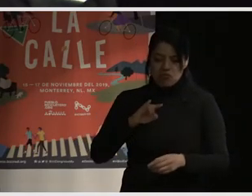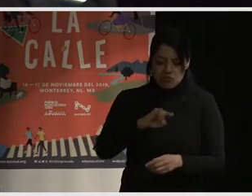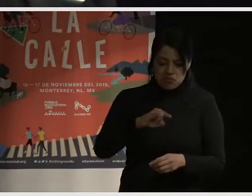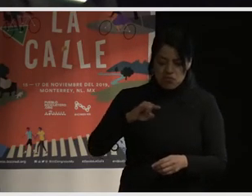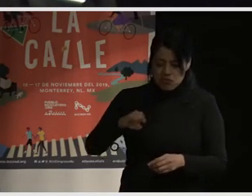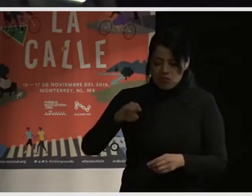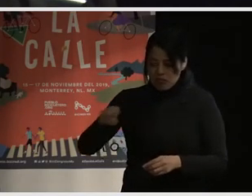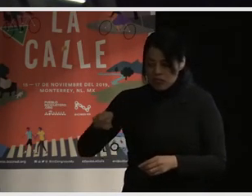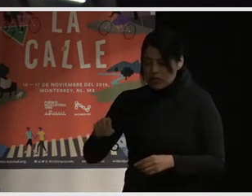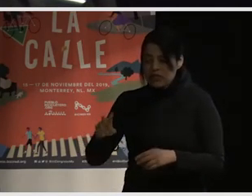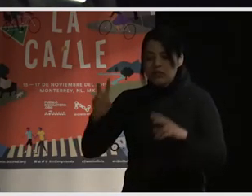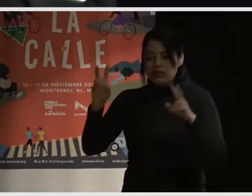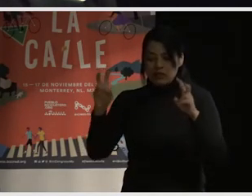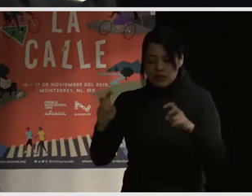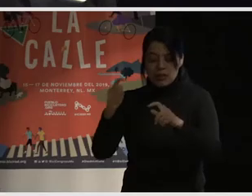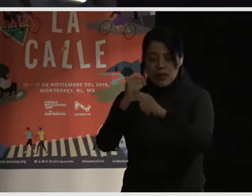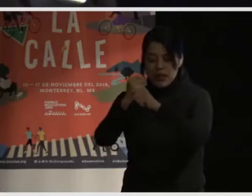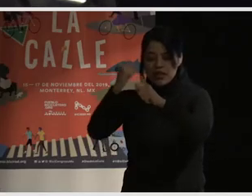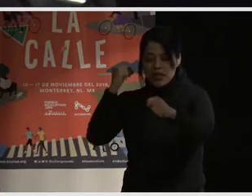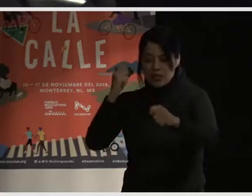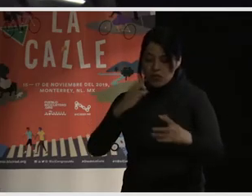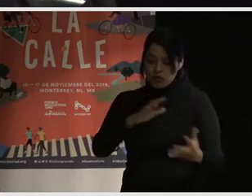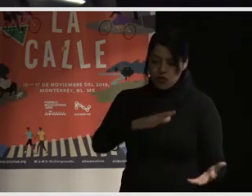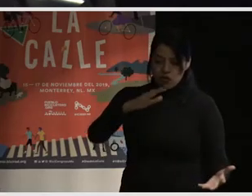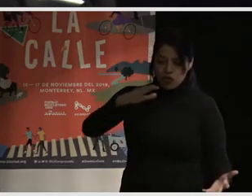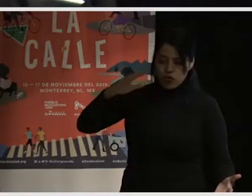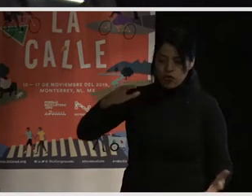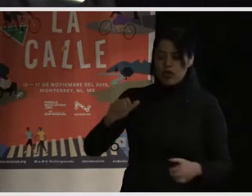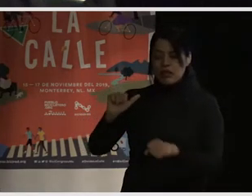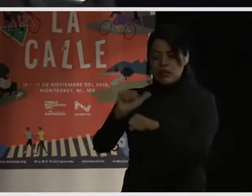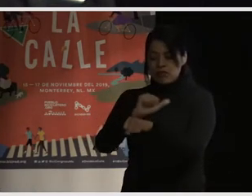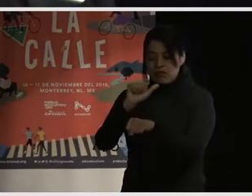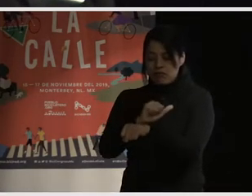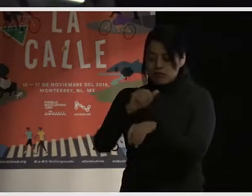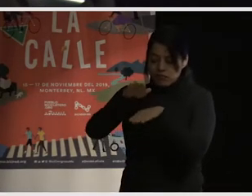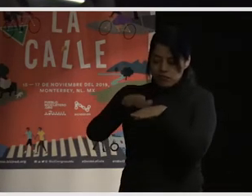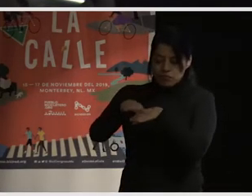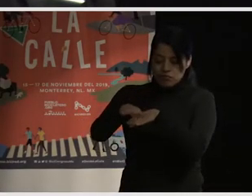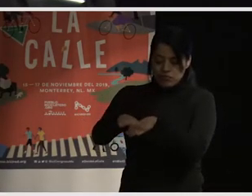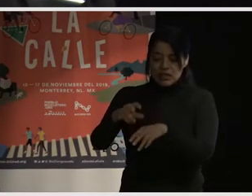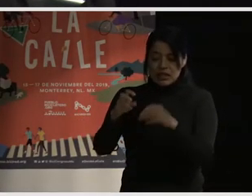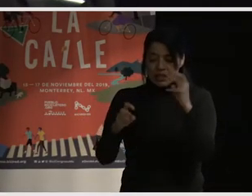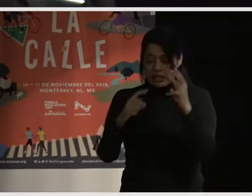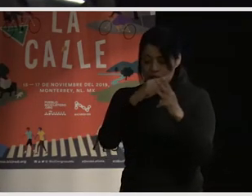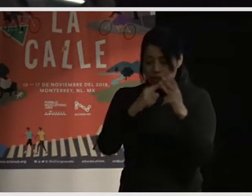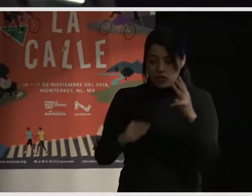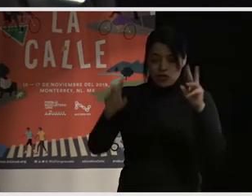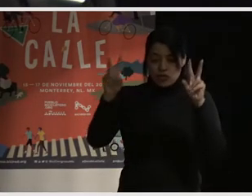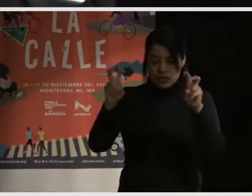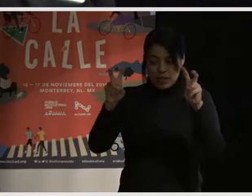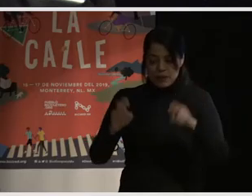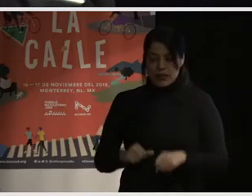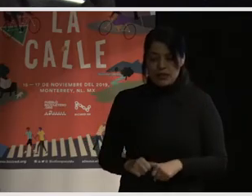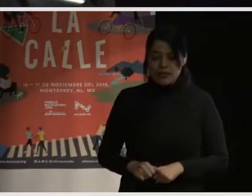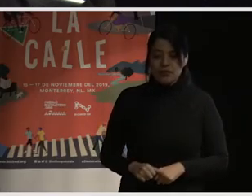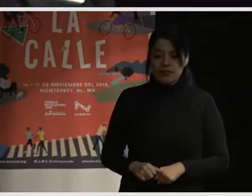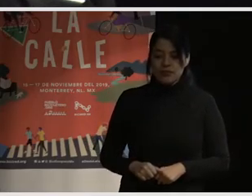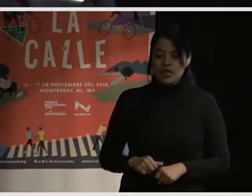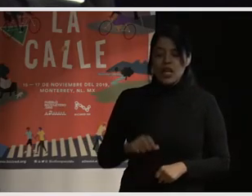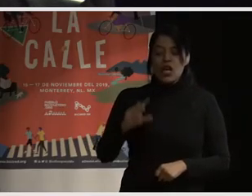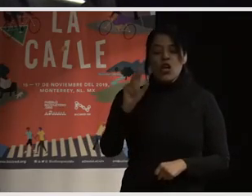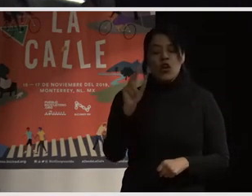y la otra que tiene que ver con la gestión del transporte y el tránsito entonces todo eso tiene aparte un área operativa que son más